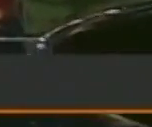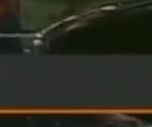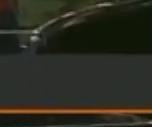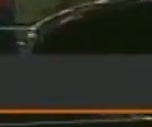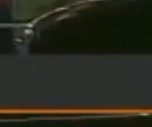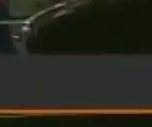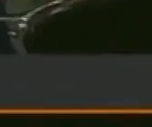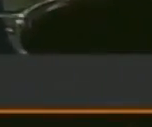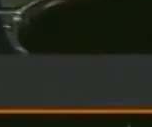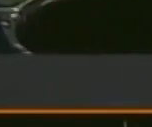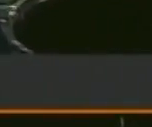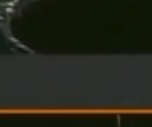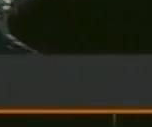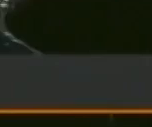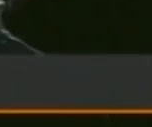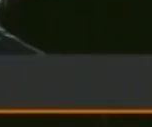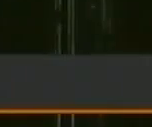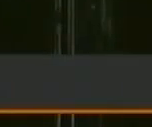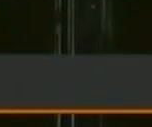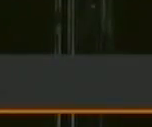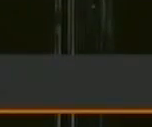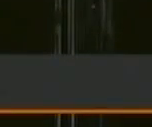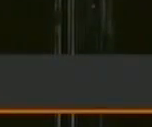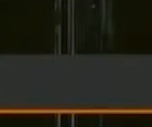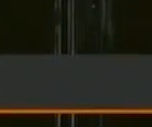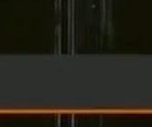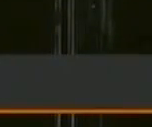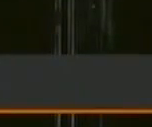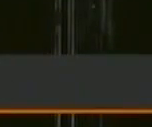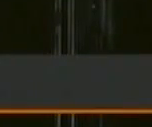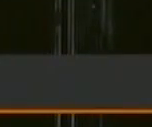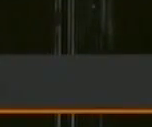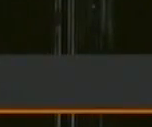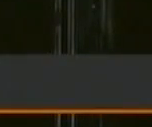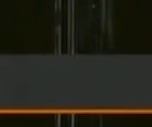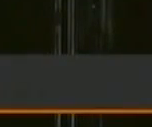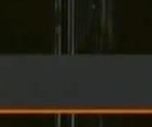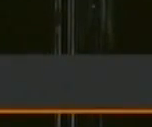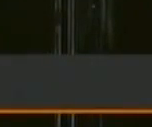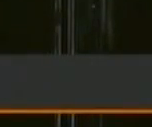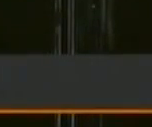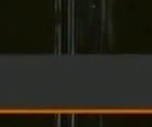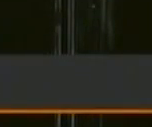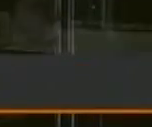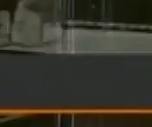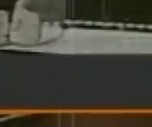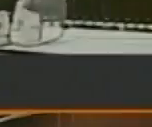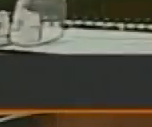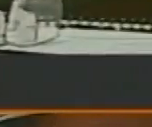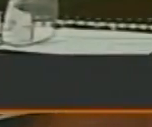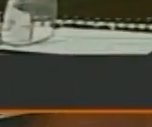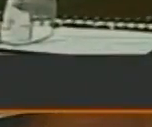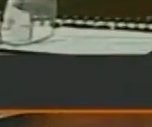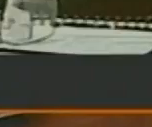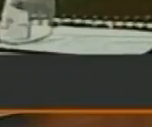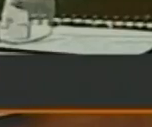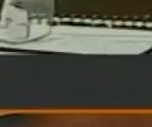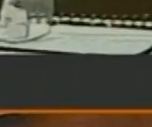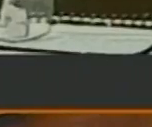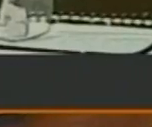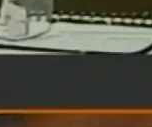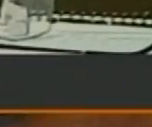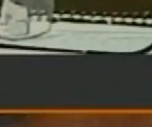Aquí, en estas páginas, están las ideas maravillosas del mayor Hugo Rafael Chávez